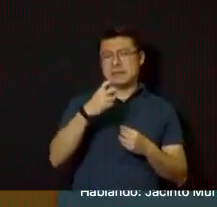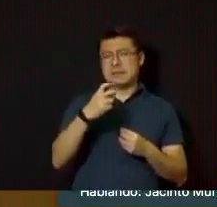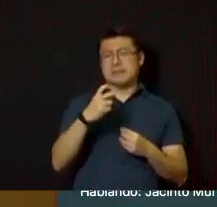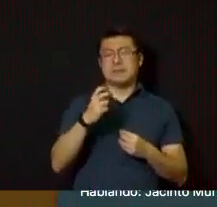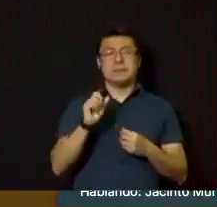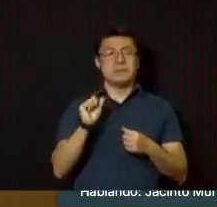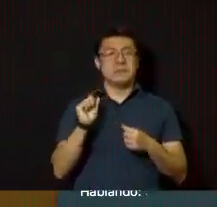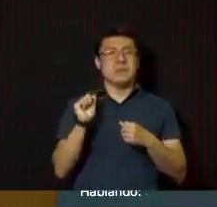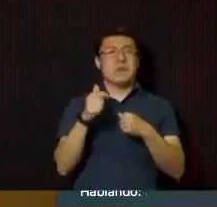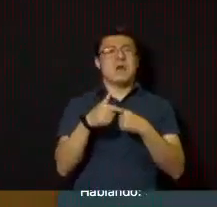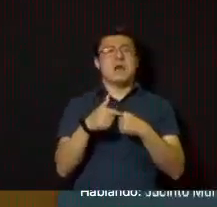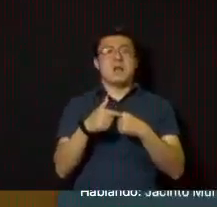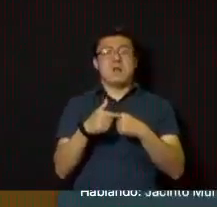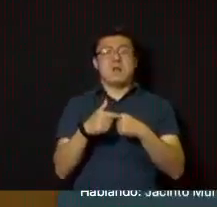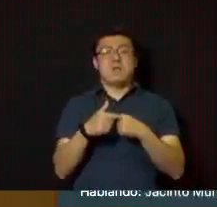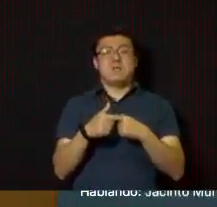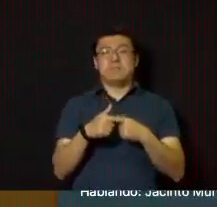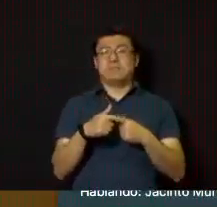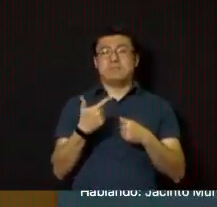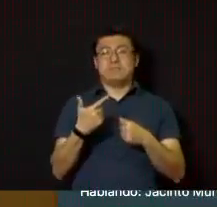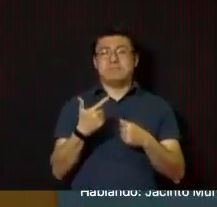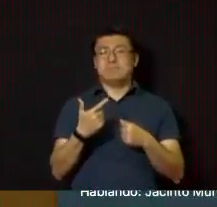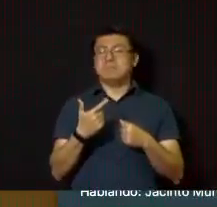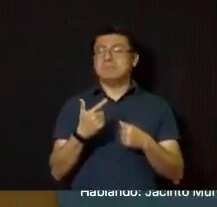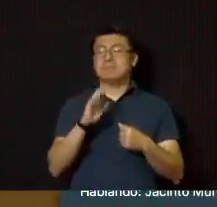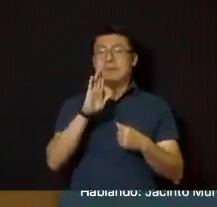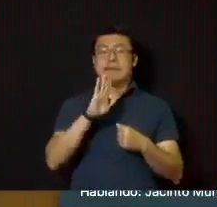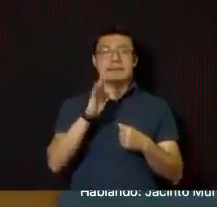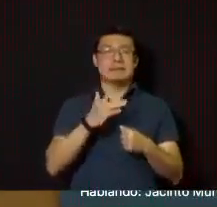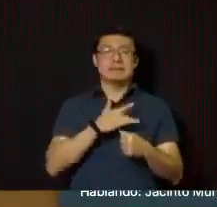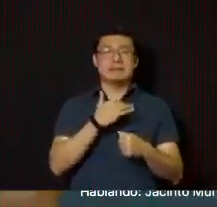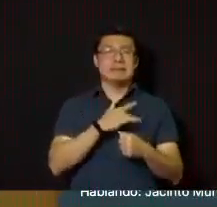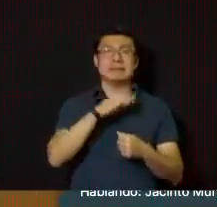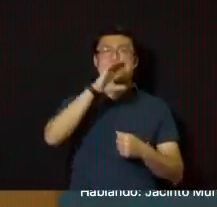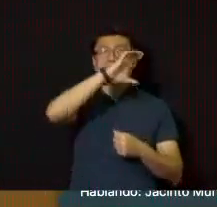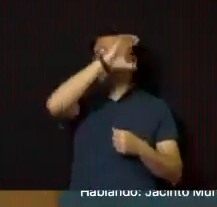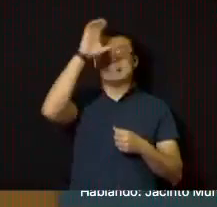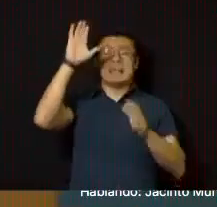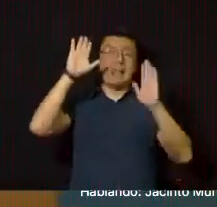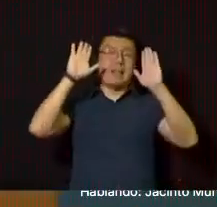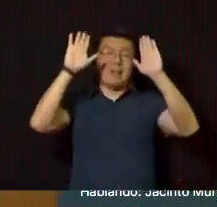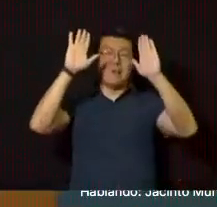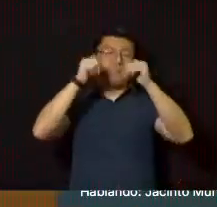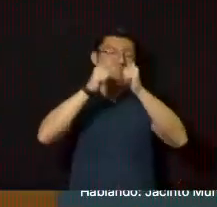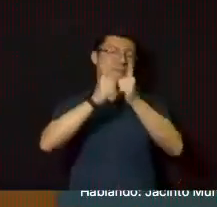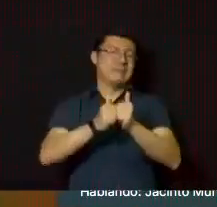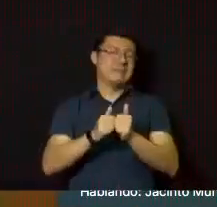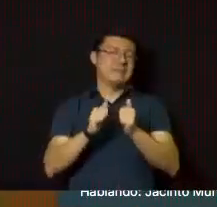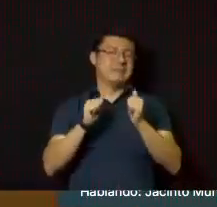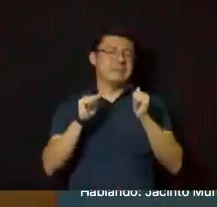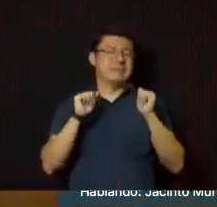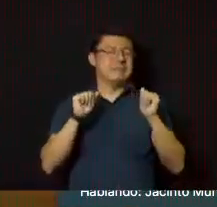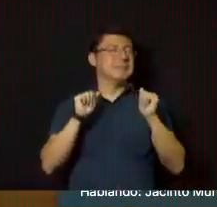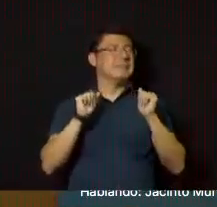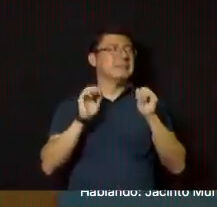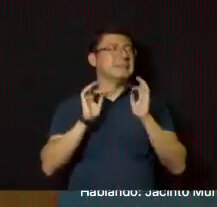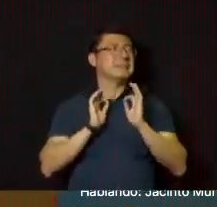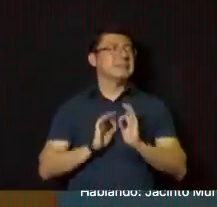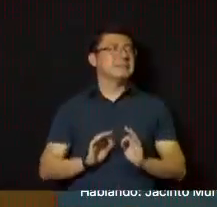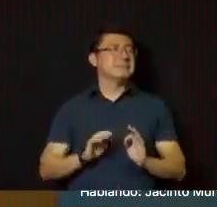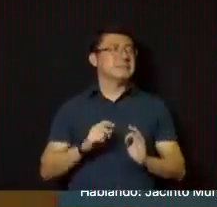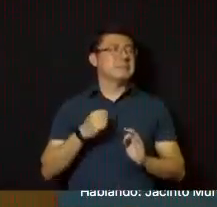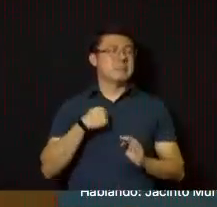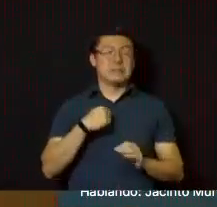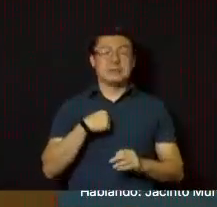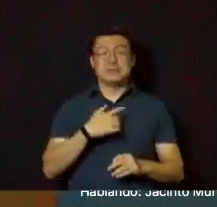algo, no sé, me sentía que estaba en el cielo, ¿no? O sea, yo decía, si esto es el cielo, pues Dios mío, me sentía